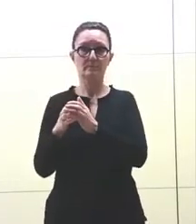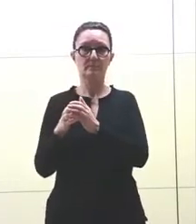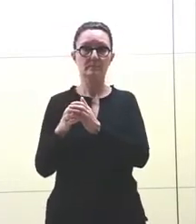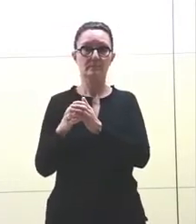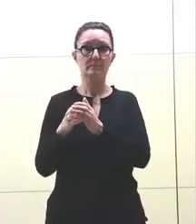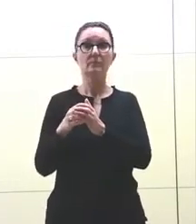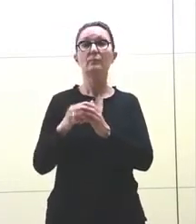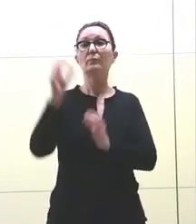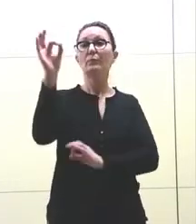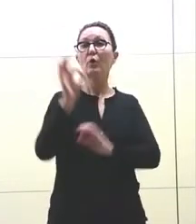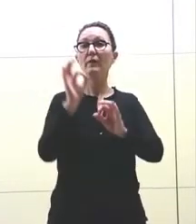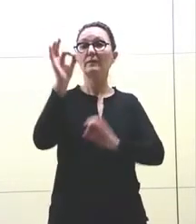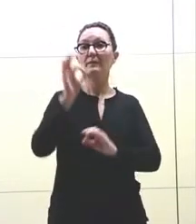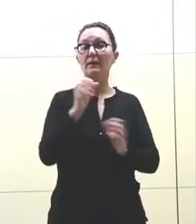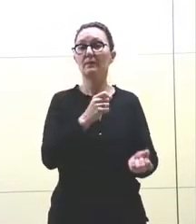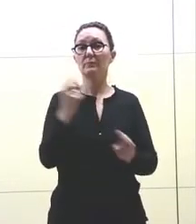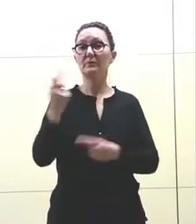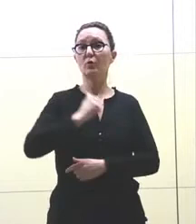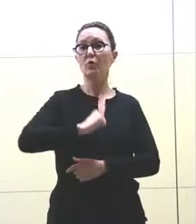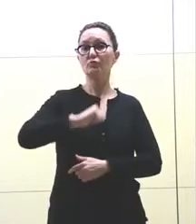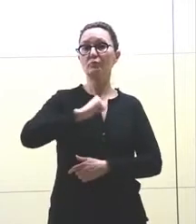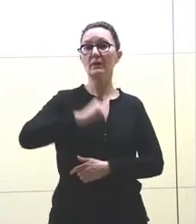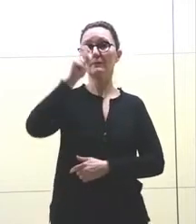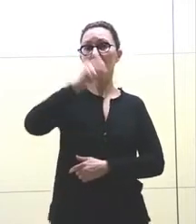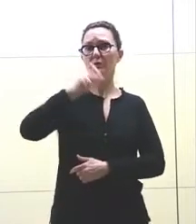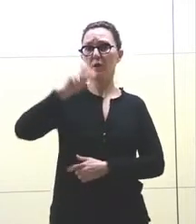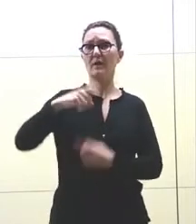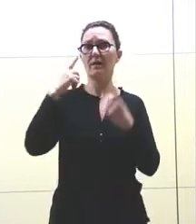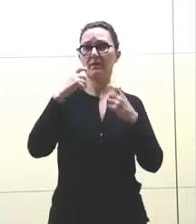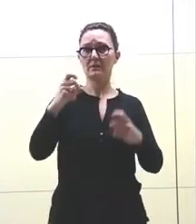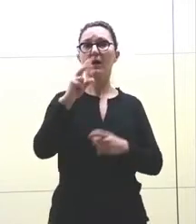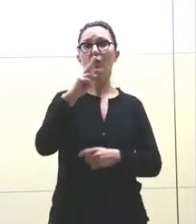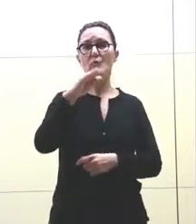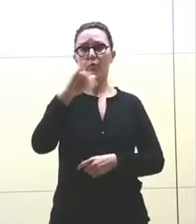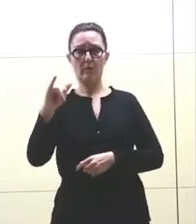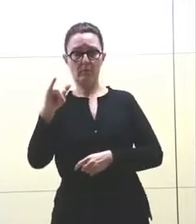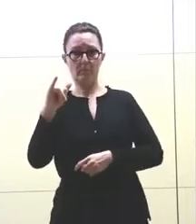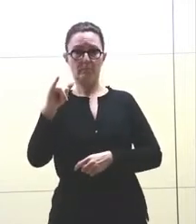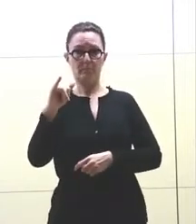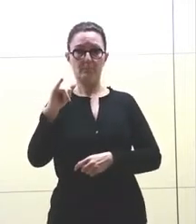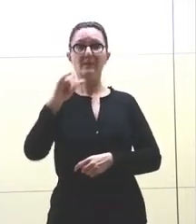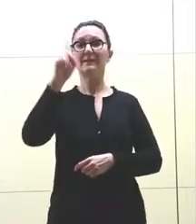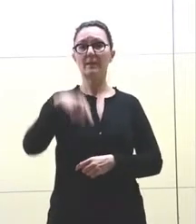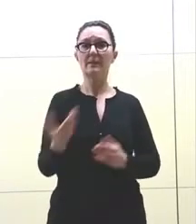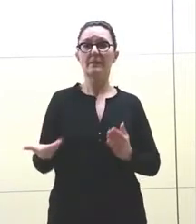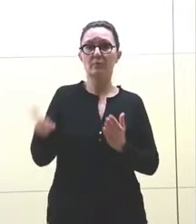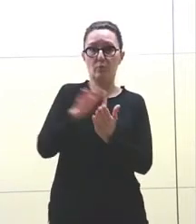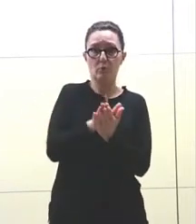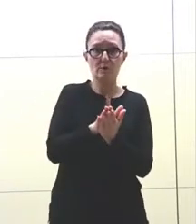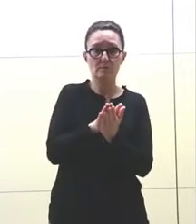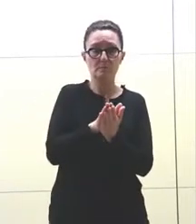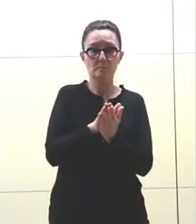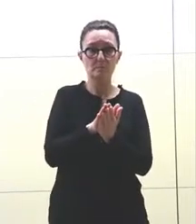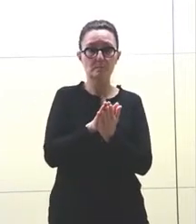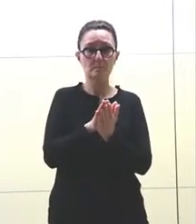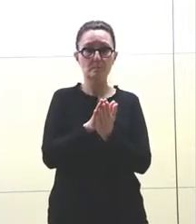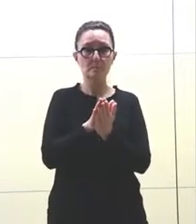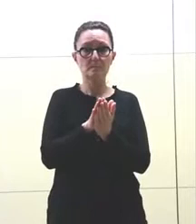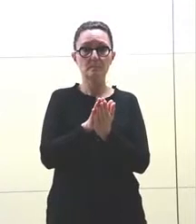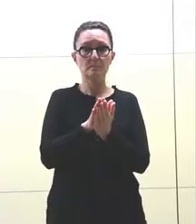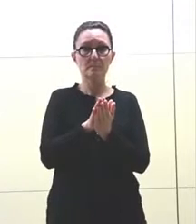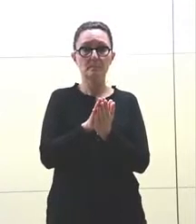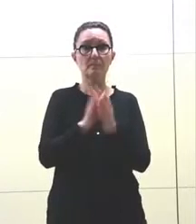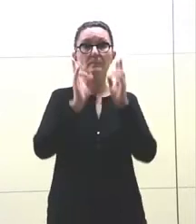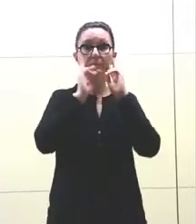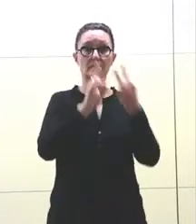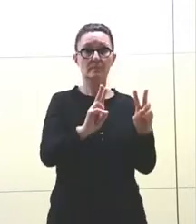correspondientes porcentajes de hospitalizados, de personas que necesitan cuidados intensivos y de defunciones. Y vemos que a medida